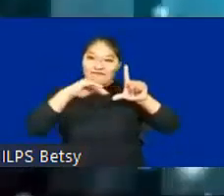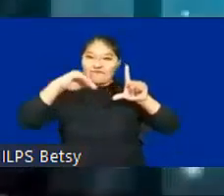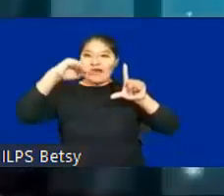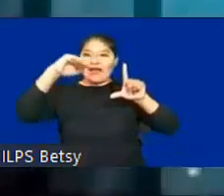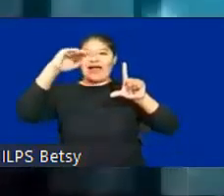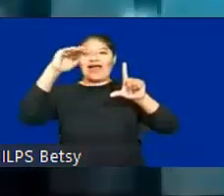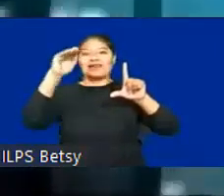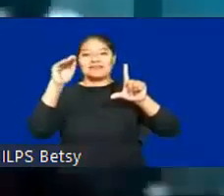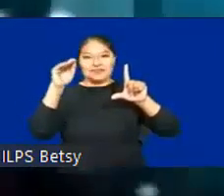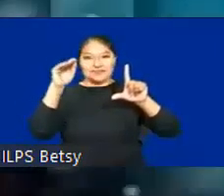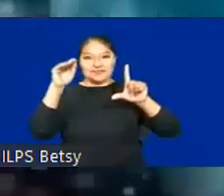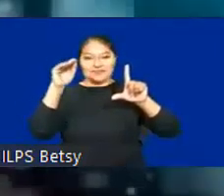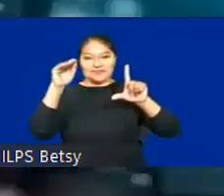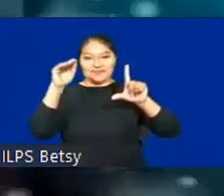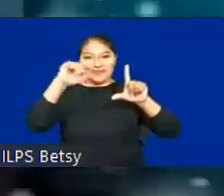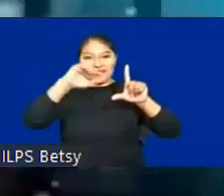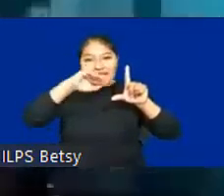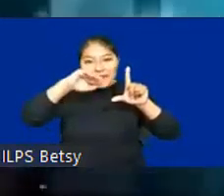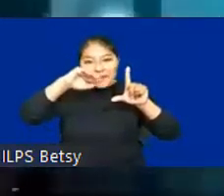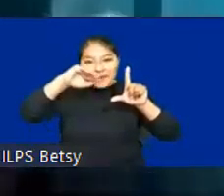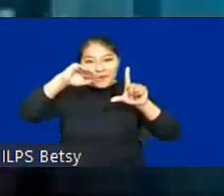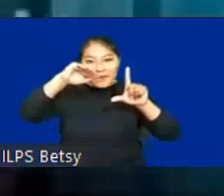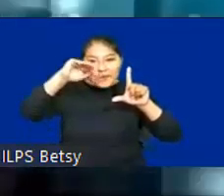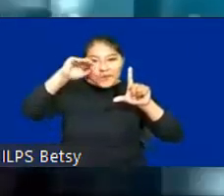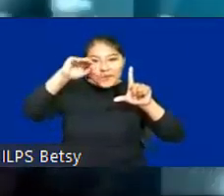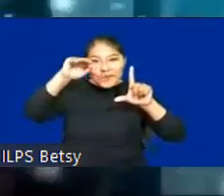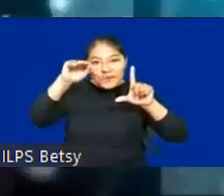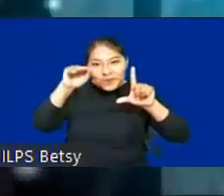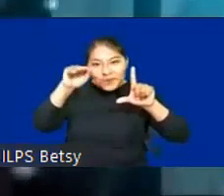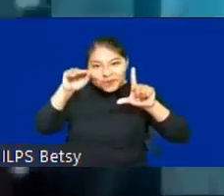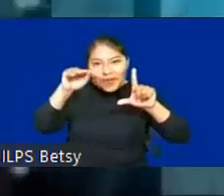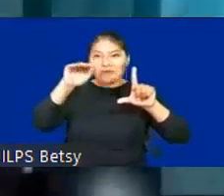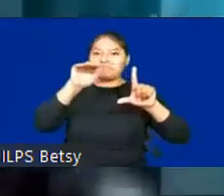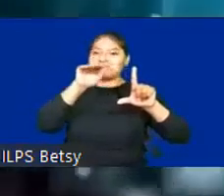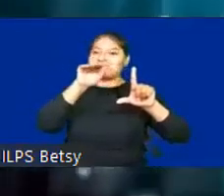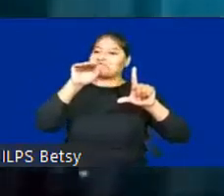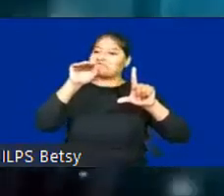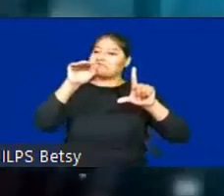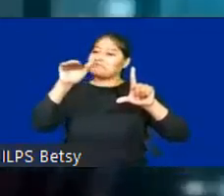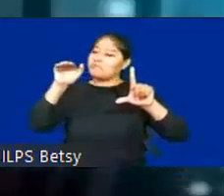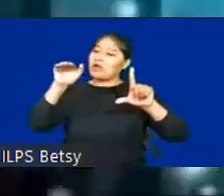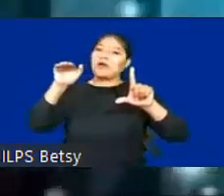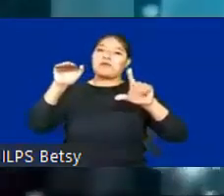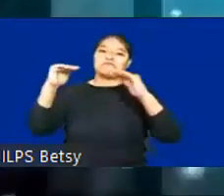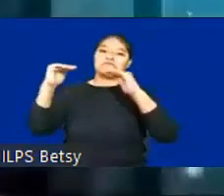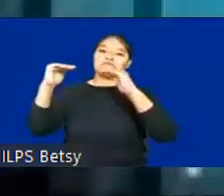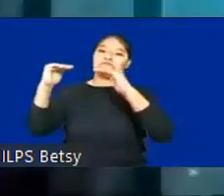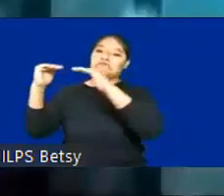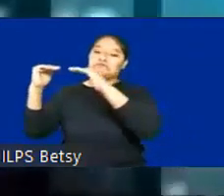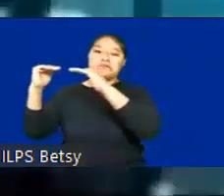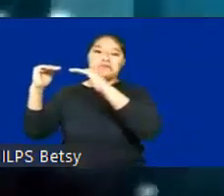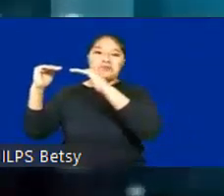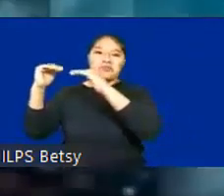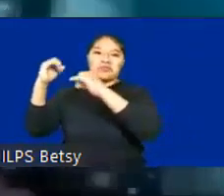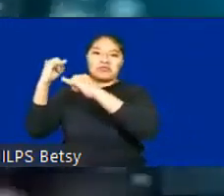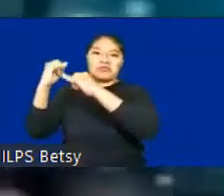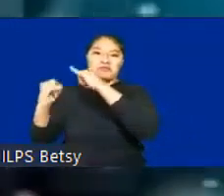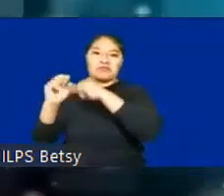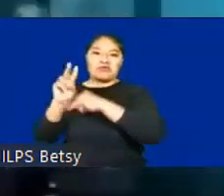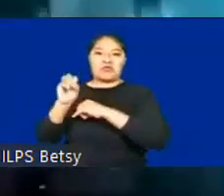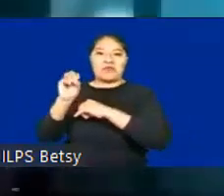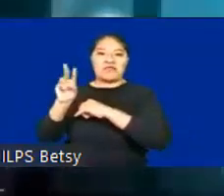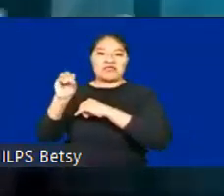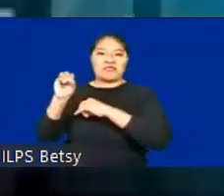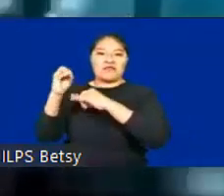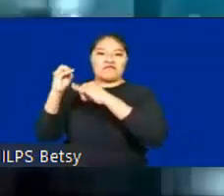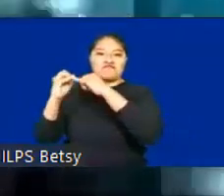esta demanda ha ido creciendo sostenidamente hasta que terminó el año, ¿no? Igualmente la demanda